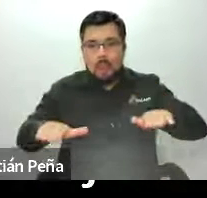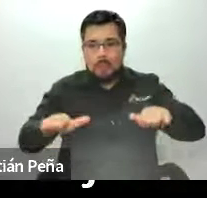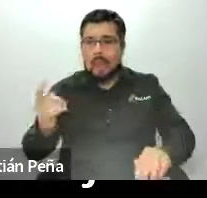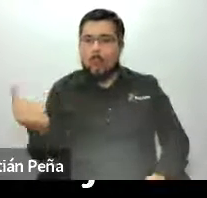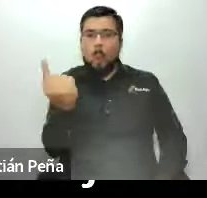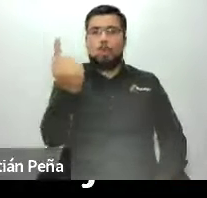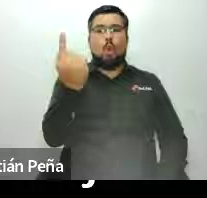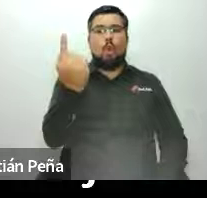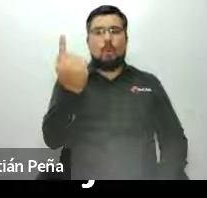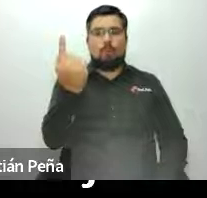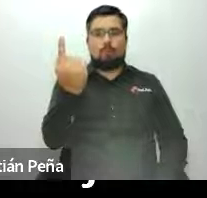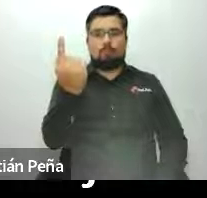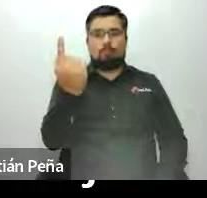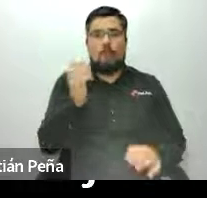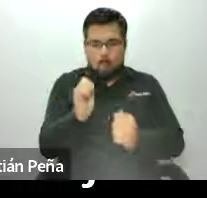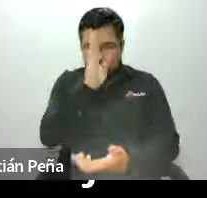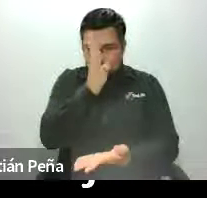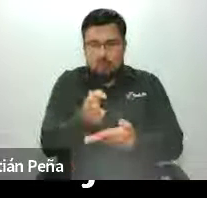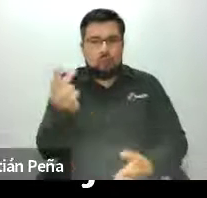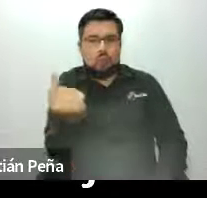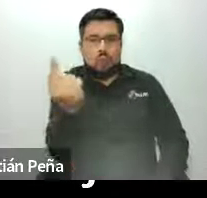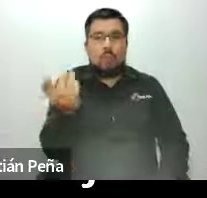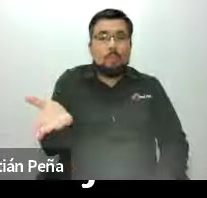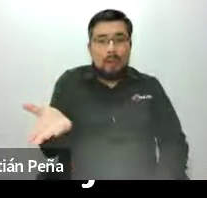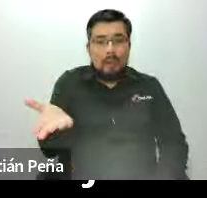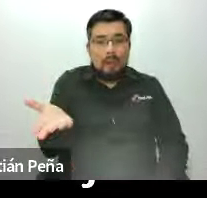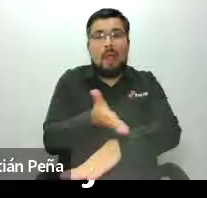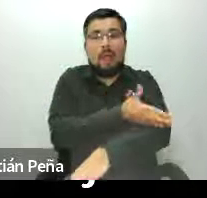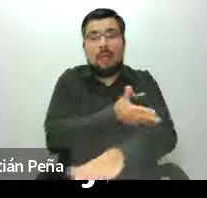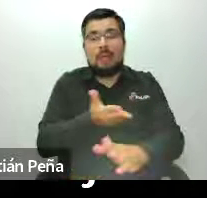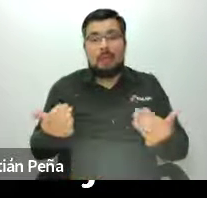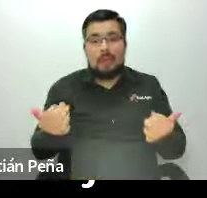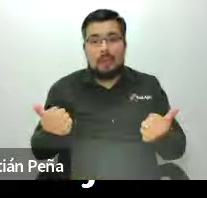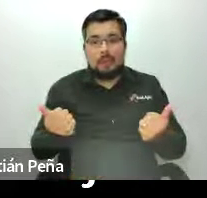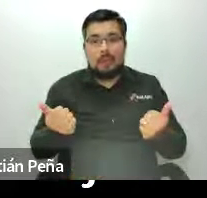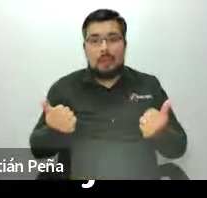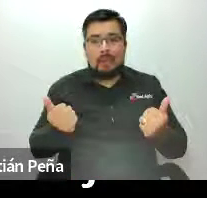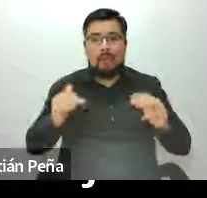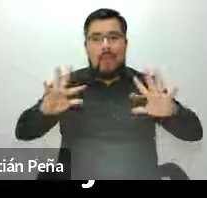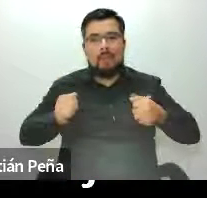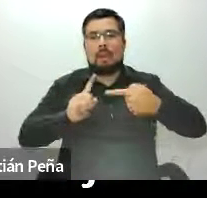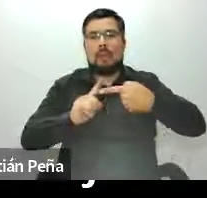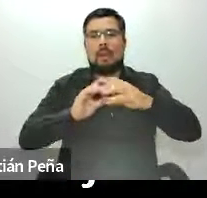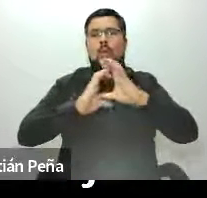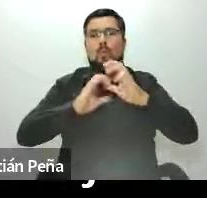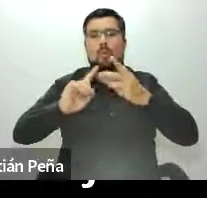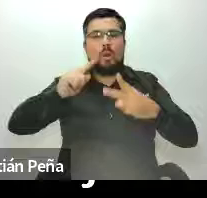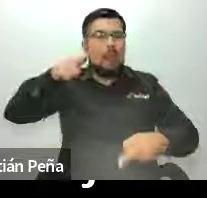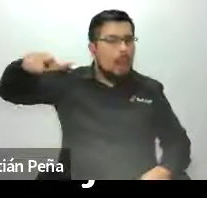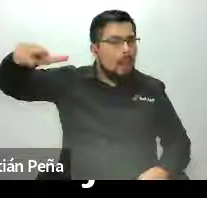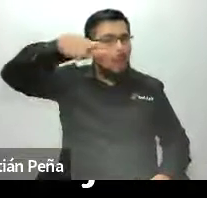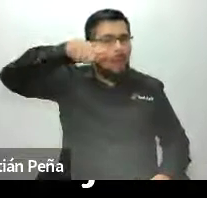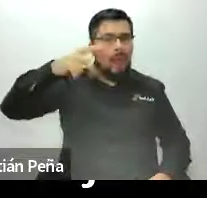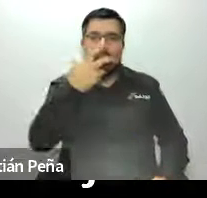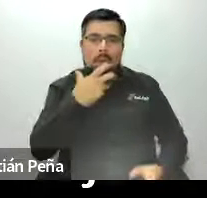Y para eso requiere ciertas habilidades, como lo dijo la Lili, la comunicación, el lenguaje, la lectura, la escritura, los números, las